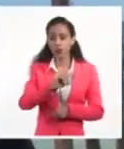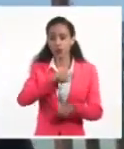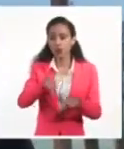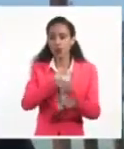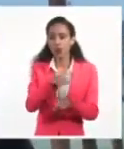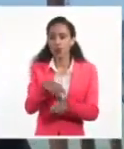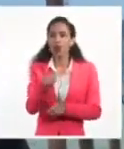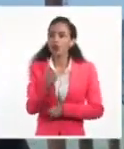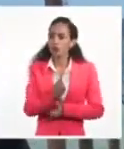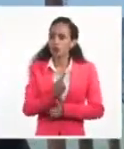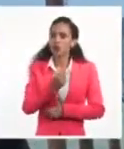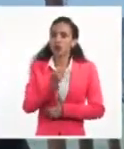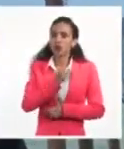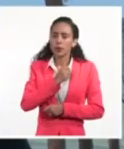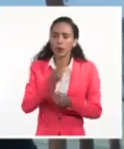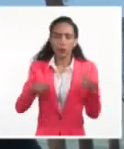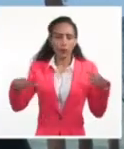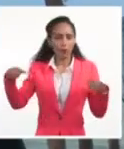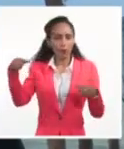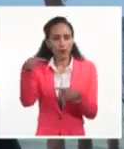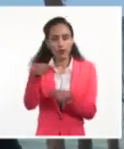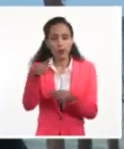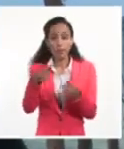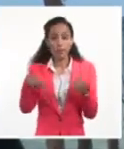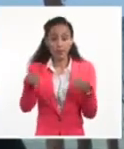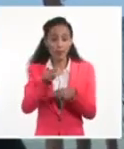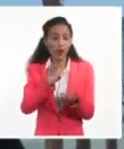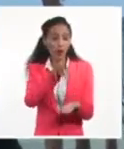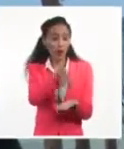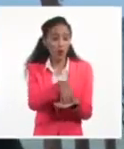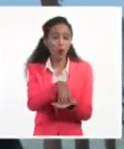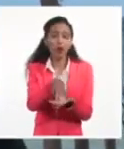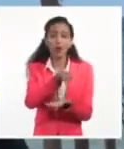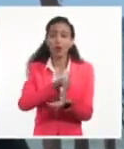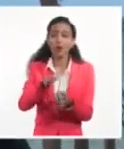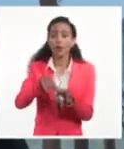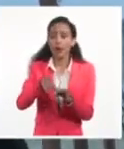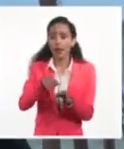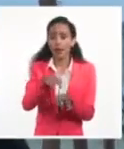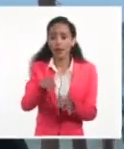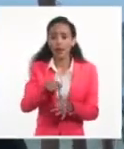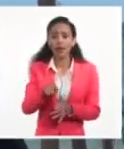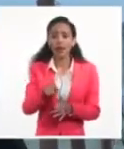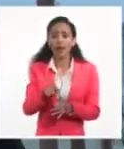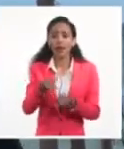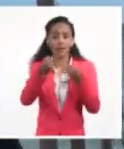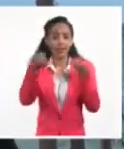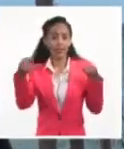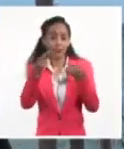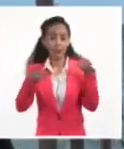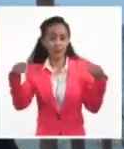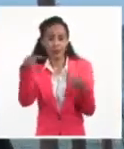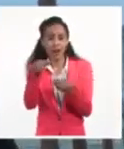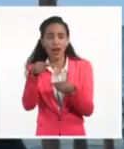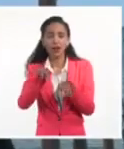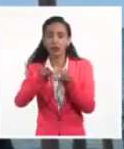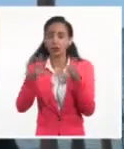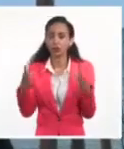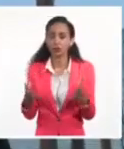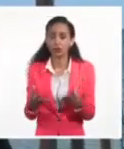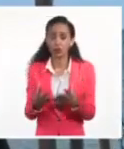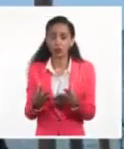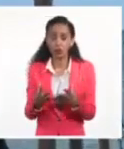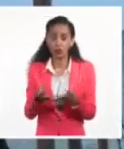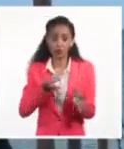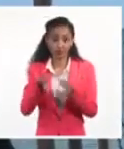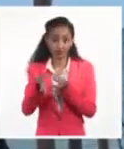Hemos tratado de priorizar todos los principales poblados de la isla, la red principal, levantar todo lo que nos da vitalidad en el